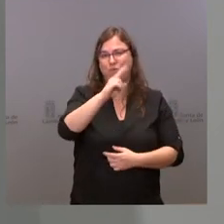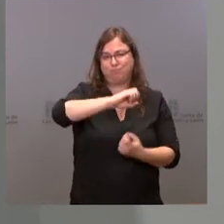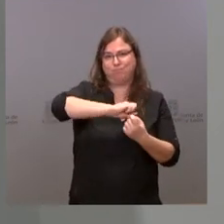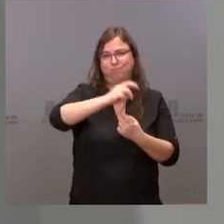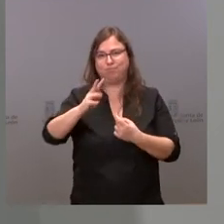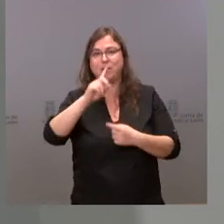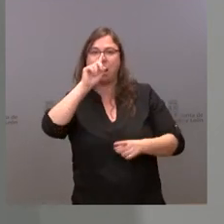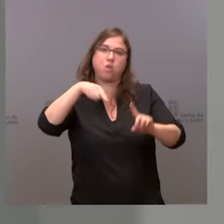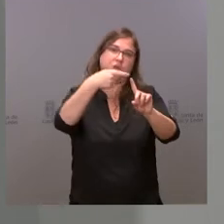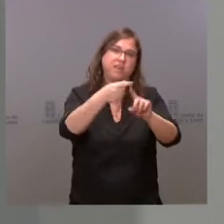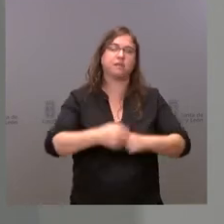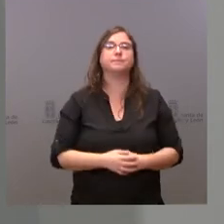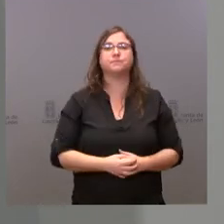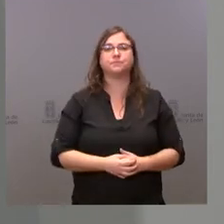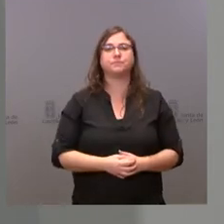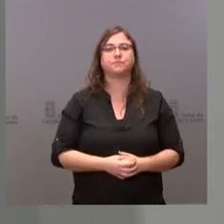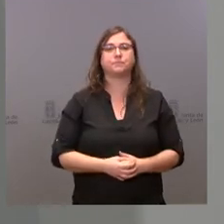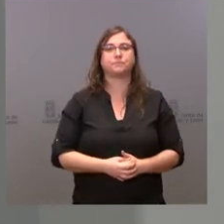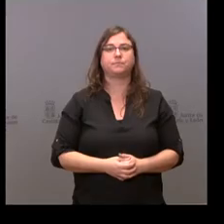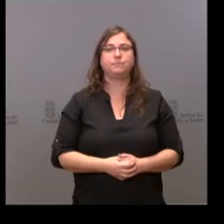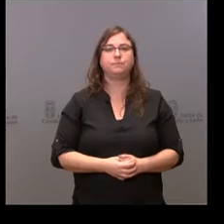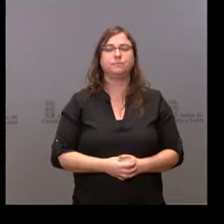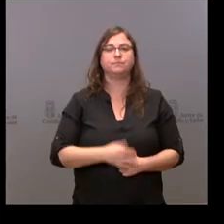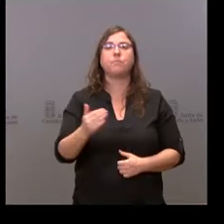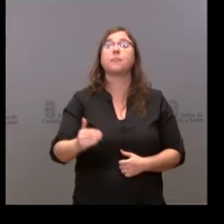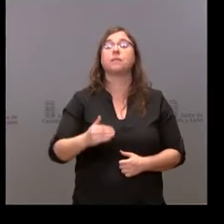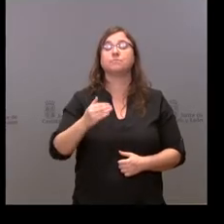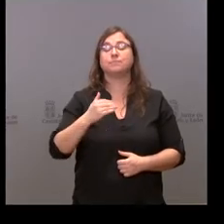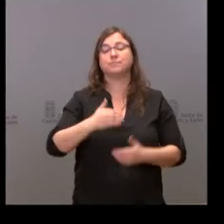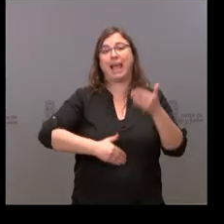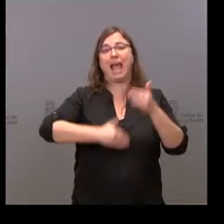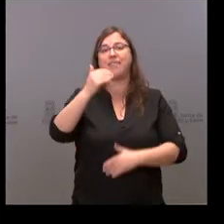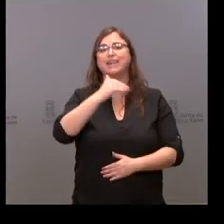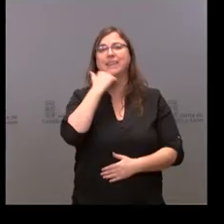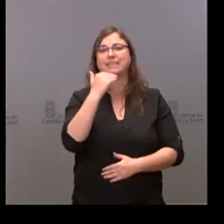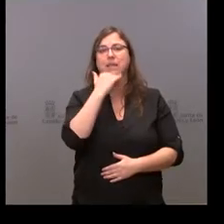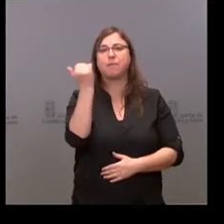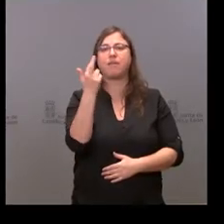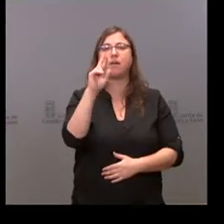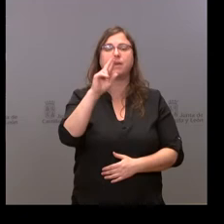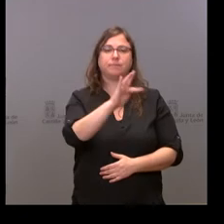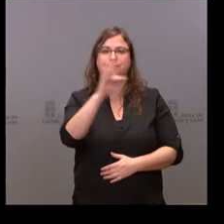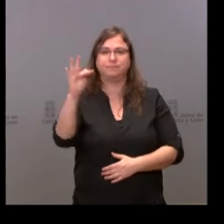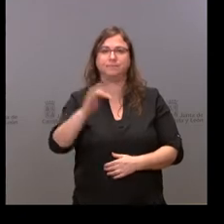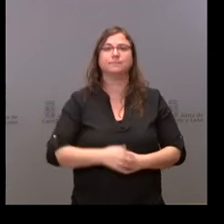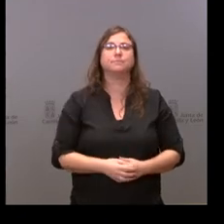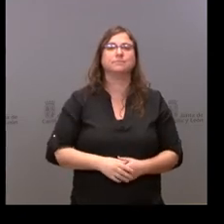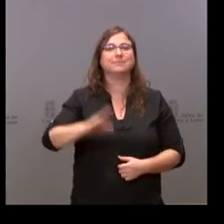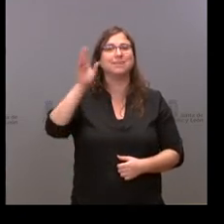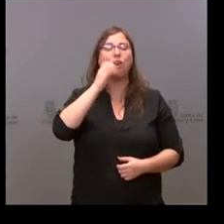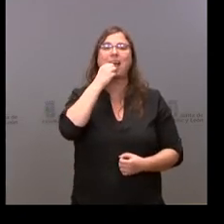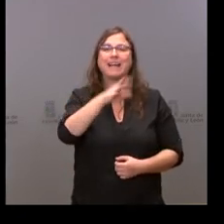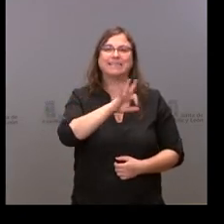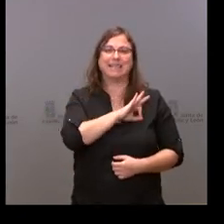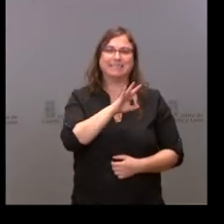año en la gaceta de salamanca no se esperan javier hernández es tu turno hola que tal